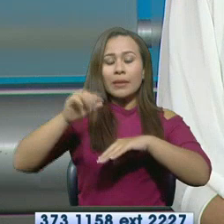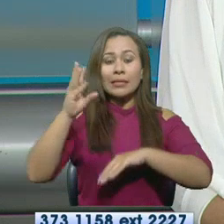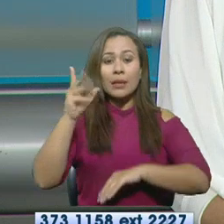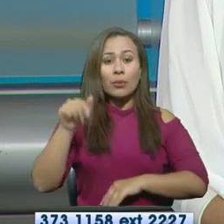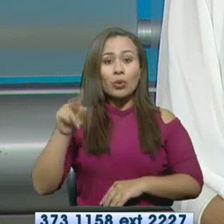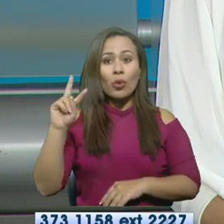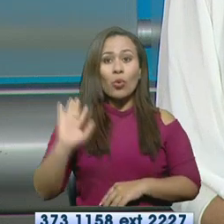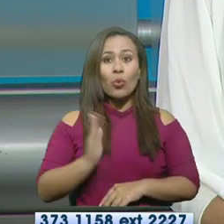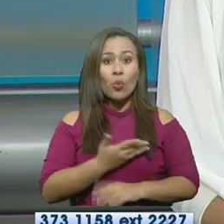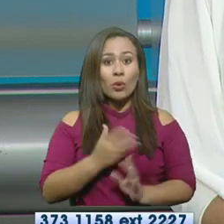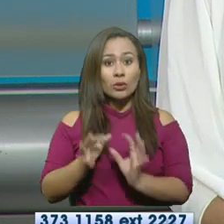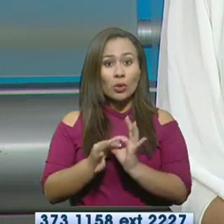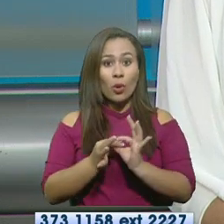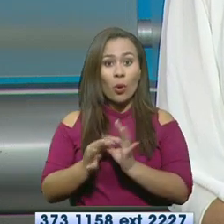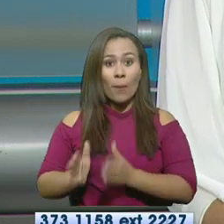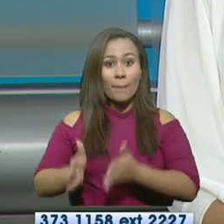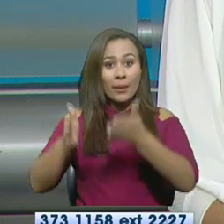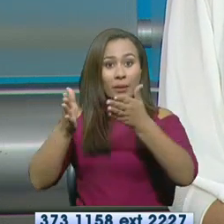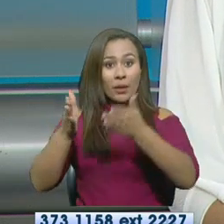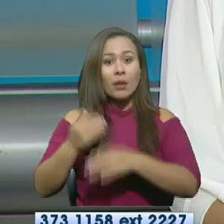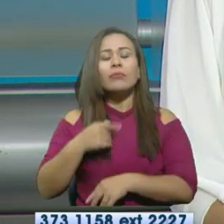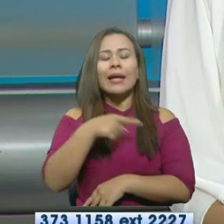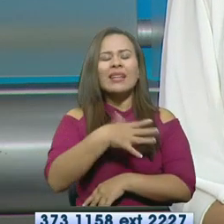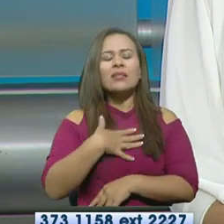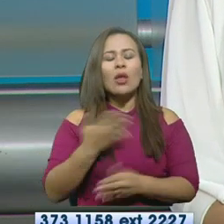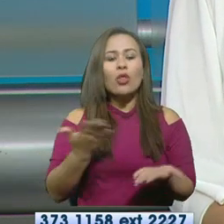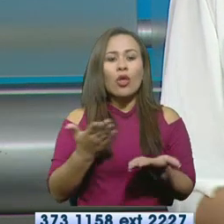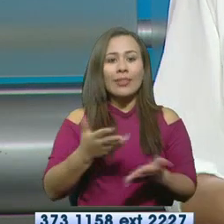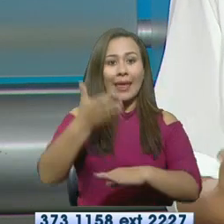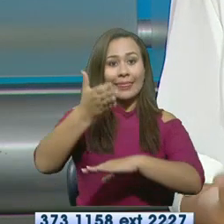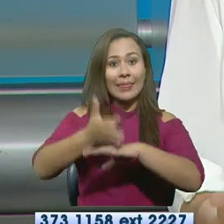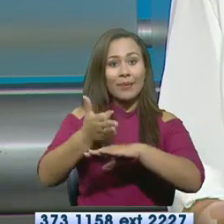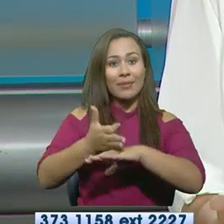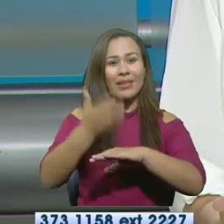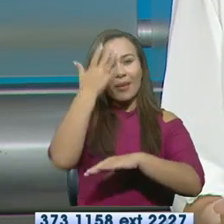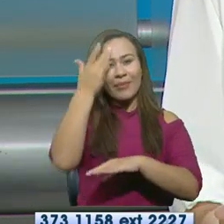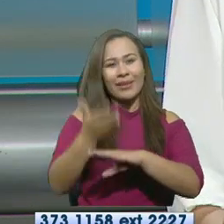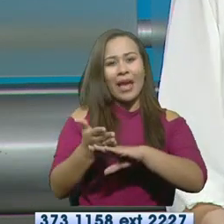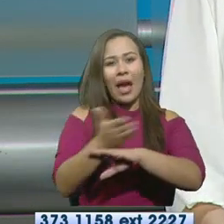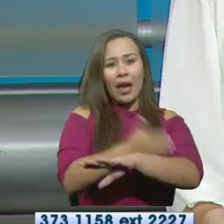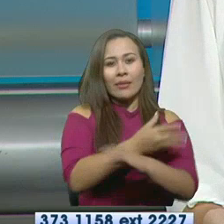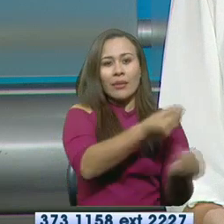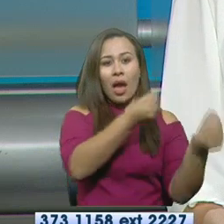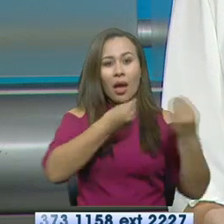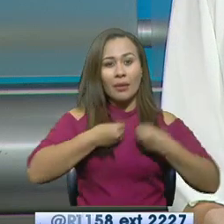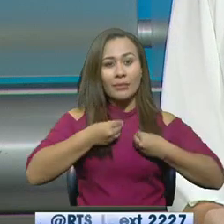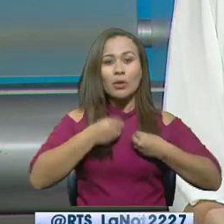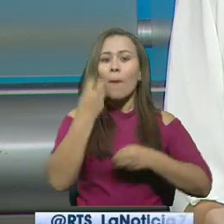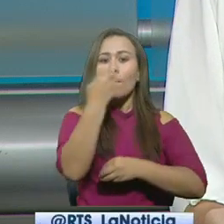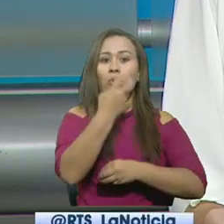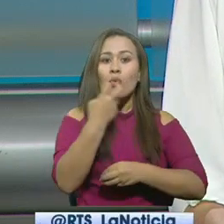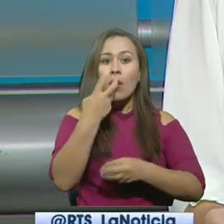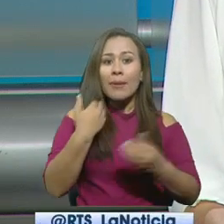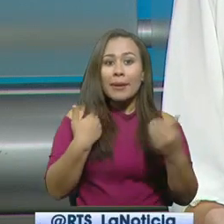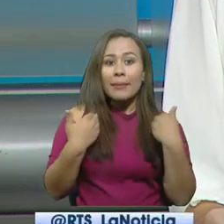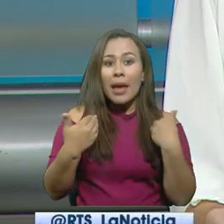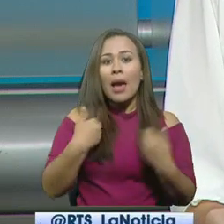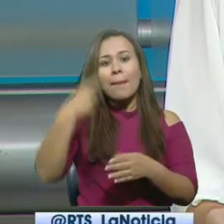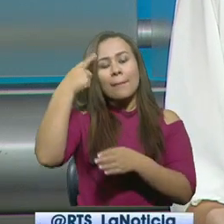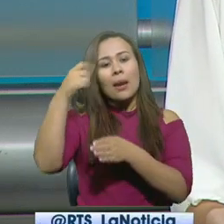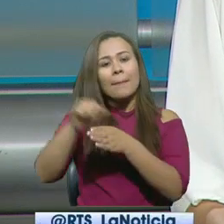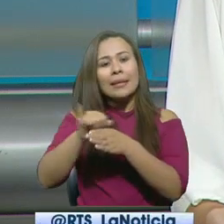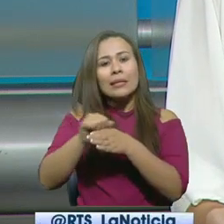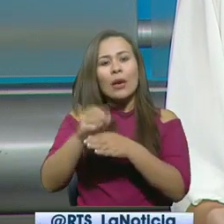reportero Jorge Salazar se encontraba en la terminal terrestre, sitio en donde se iba a monitorear la respuesta en el simulacro planificado por las